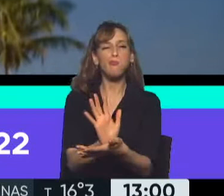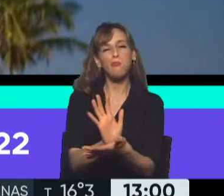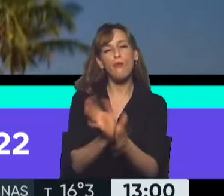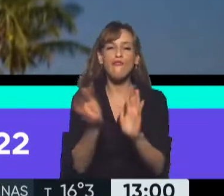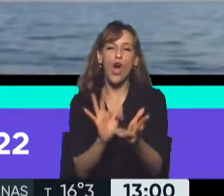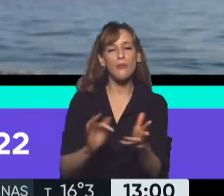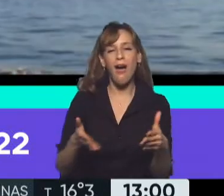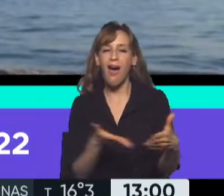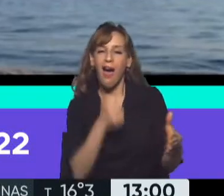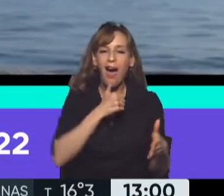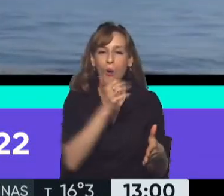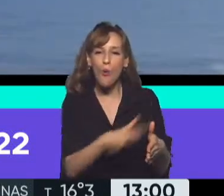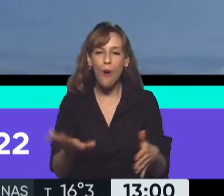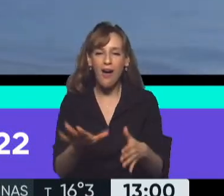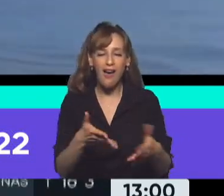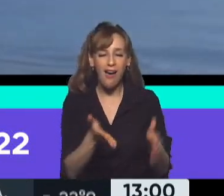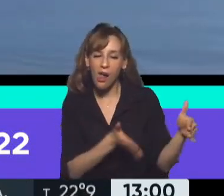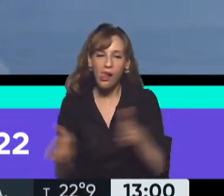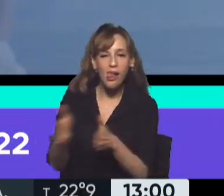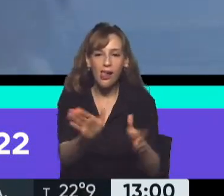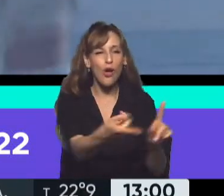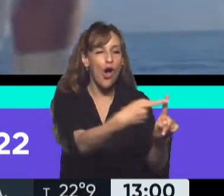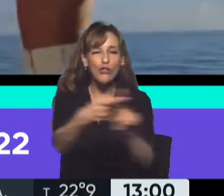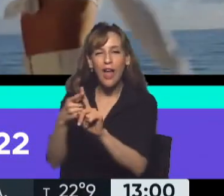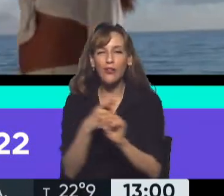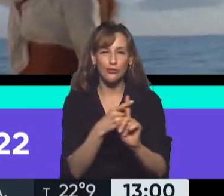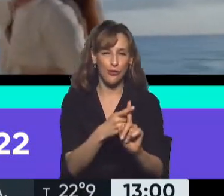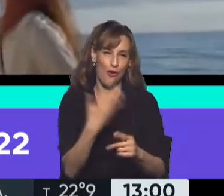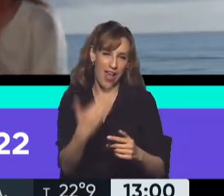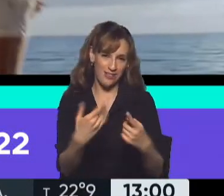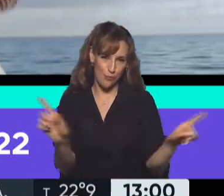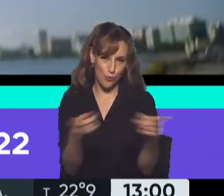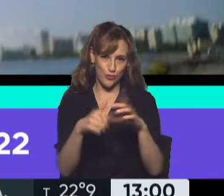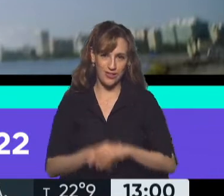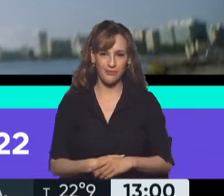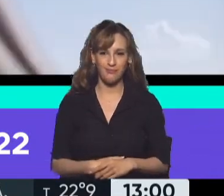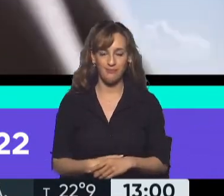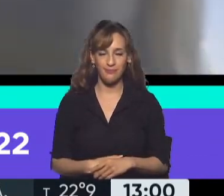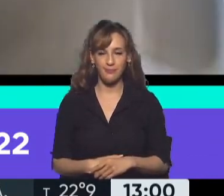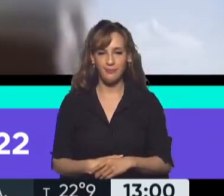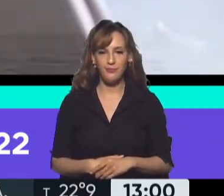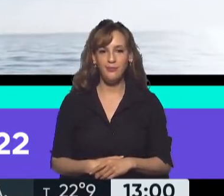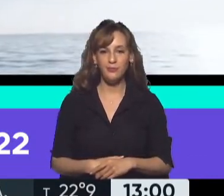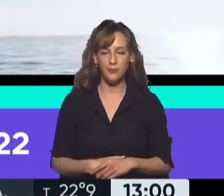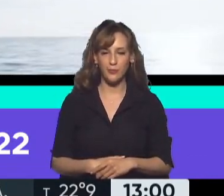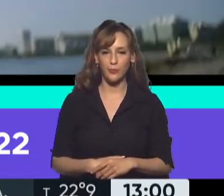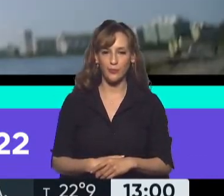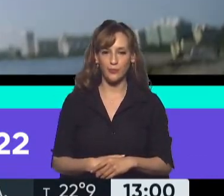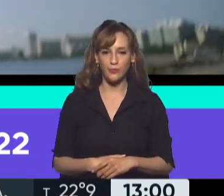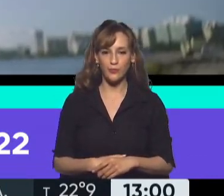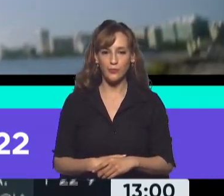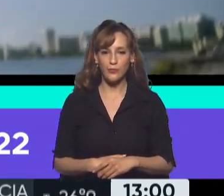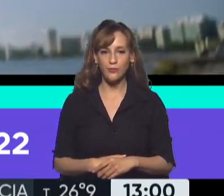van conectando de alguna manera, ¿no? Este corazón te llama y te pide que